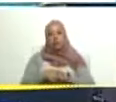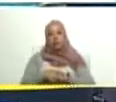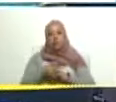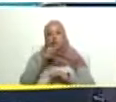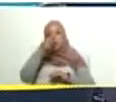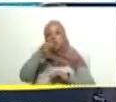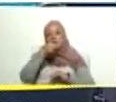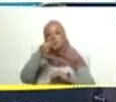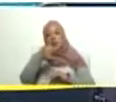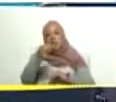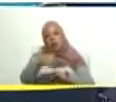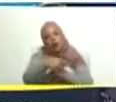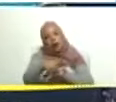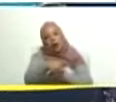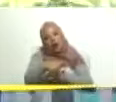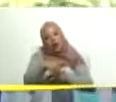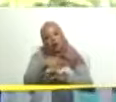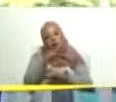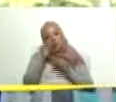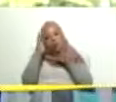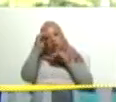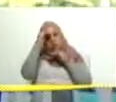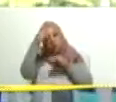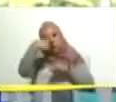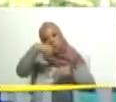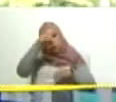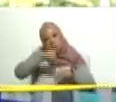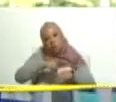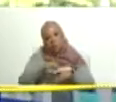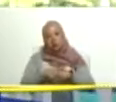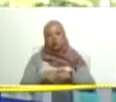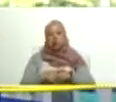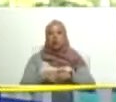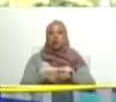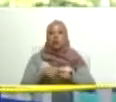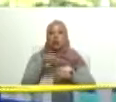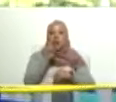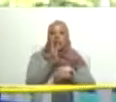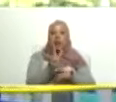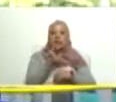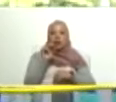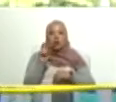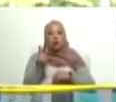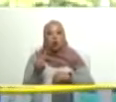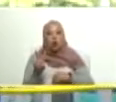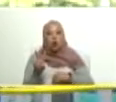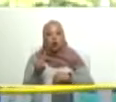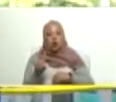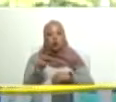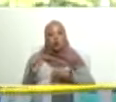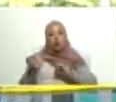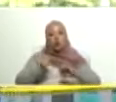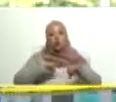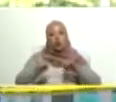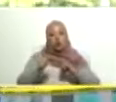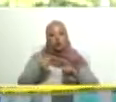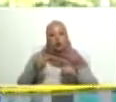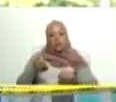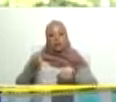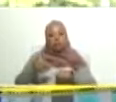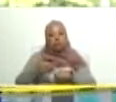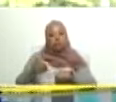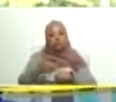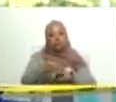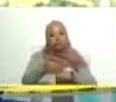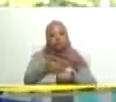siempre. Igualmente, número 32, el movimiento de pescadores